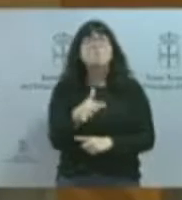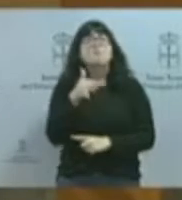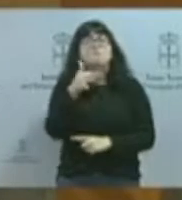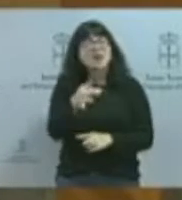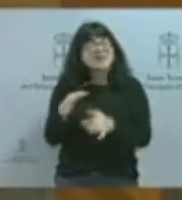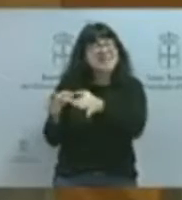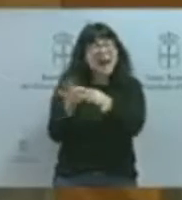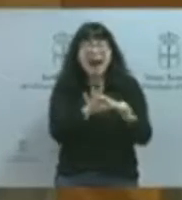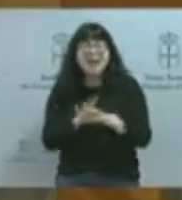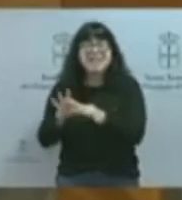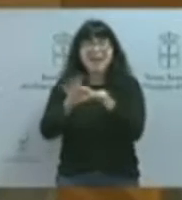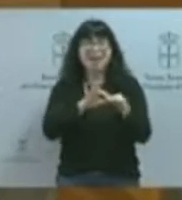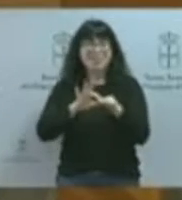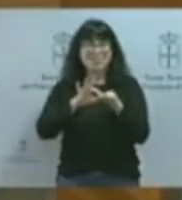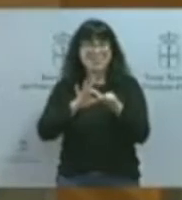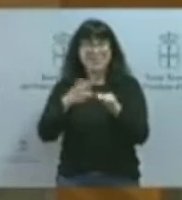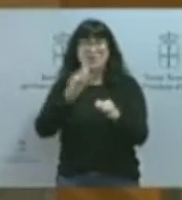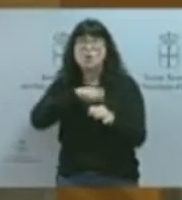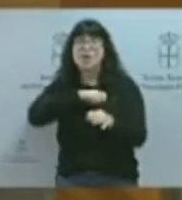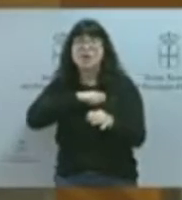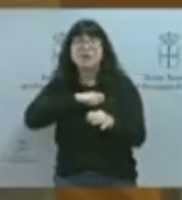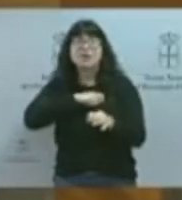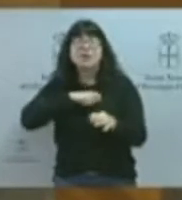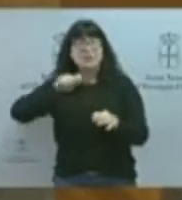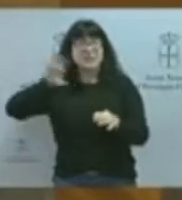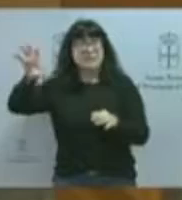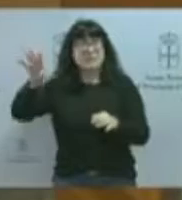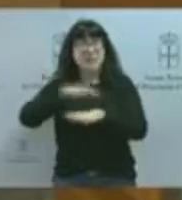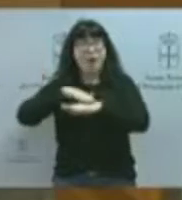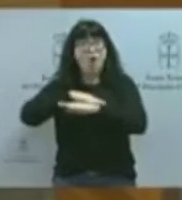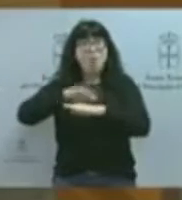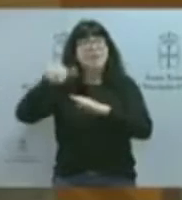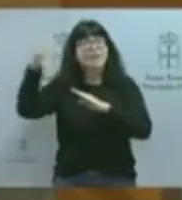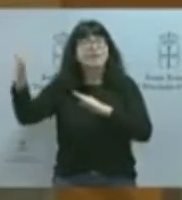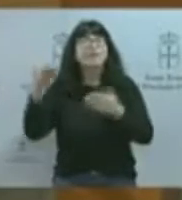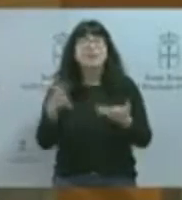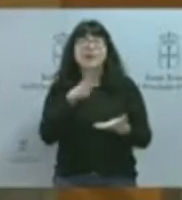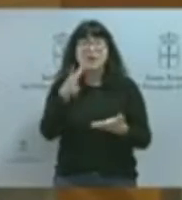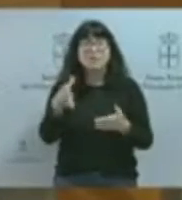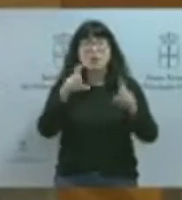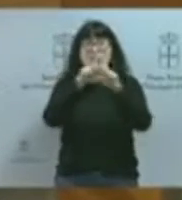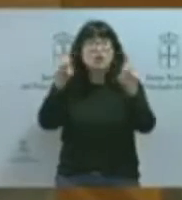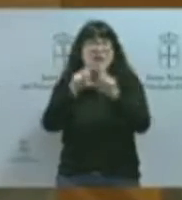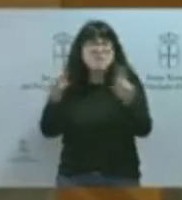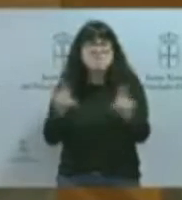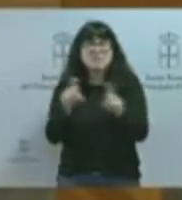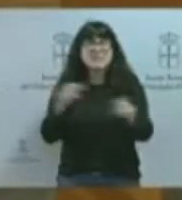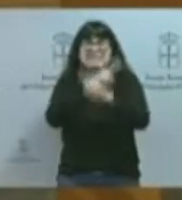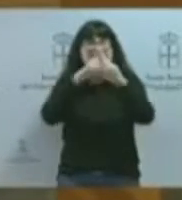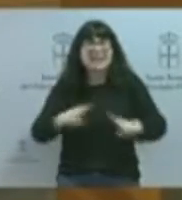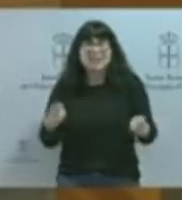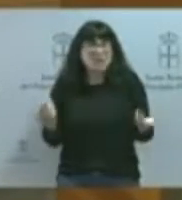España, porque estamos hablando de multinacionales que ya ni casi tienen cara, porque son fondos de inversión. Y si no implicamos al Gobierno de España,